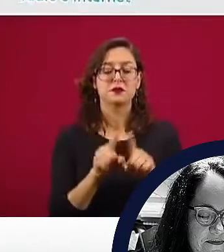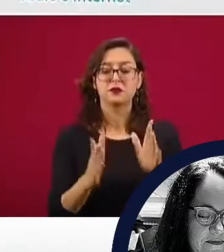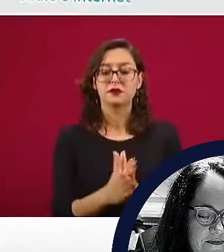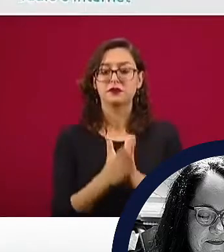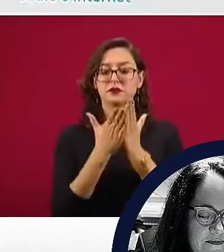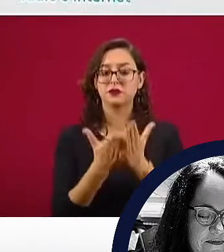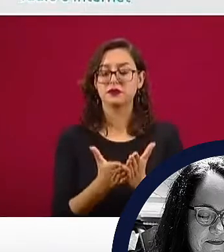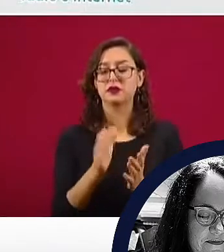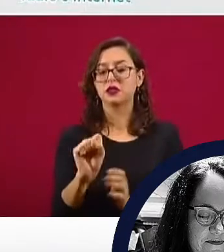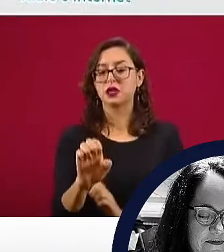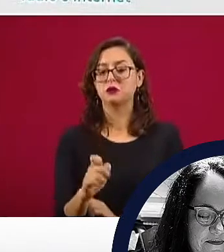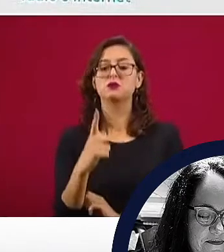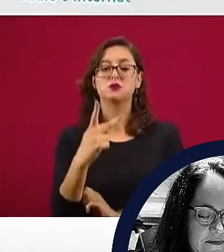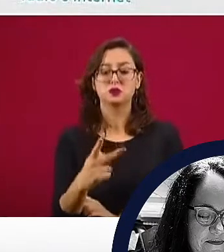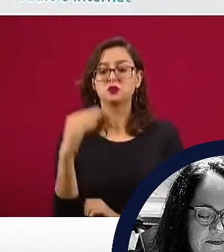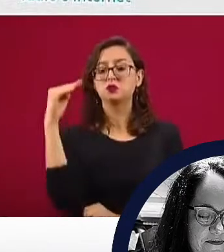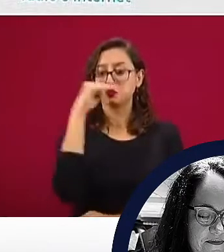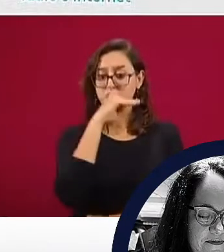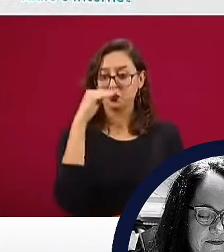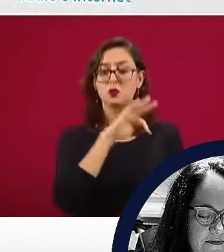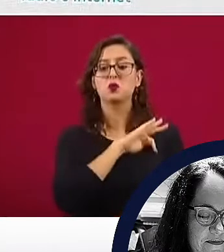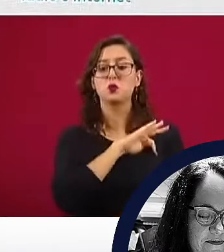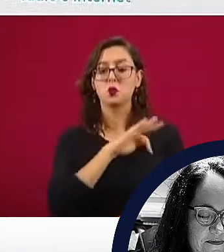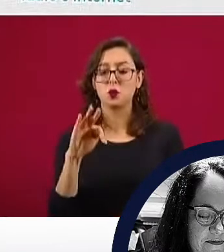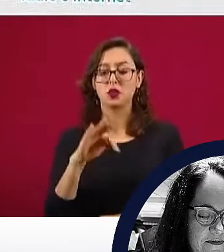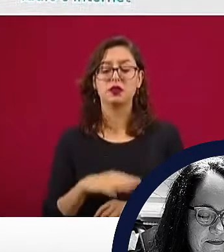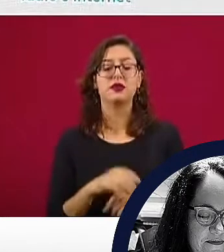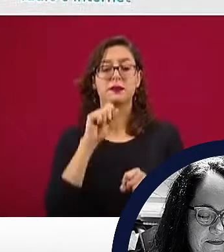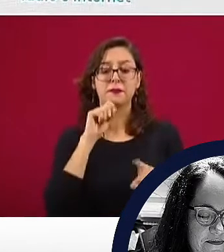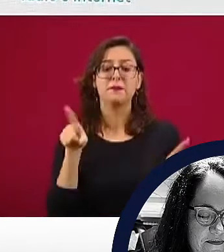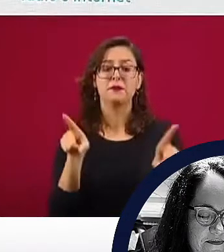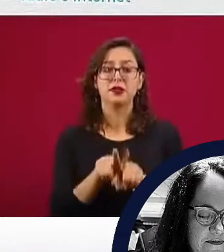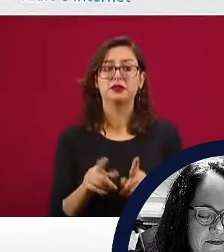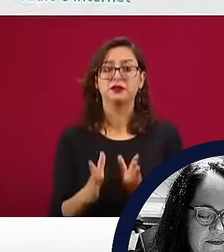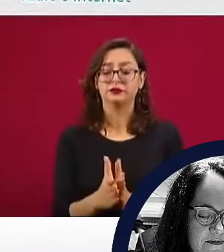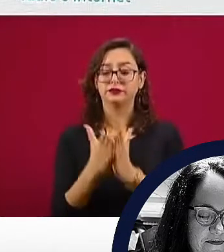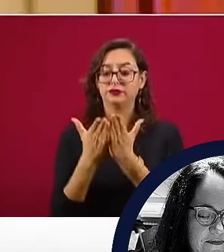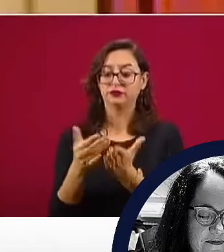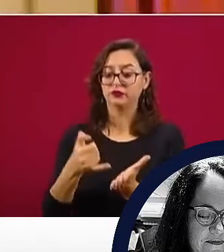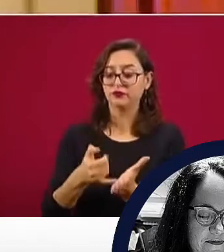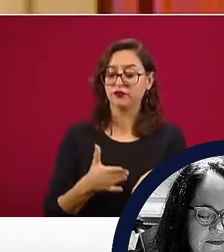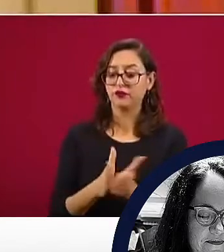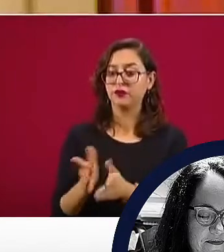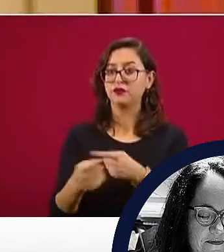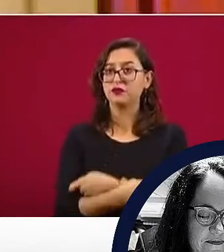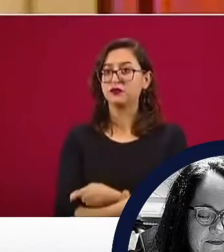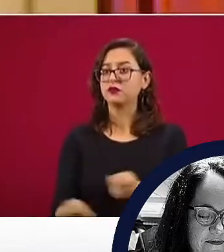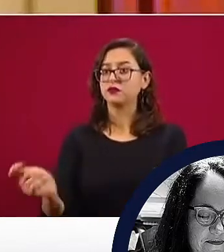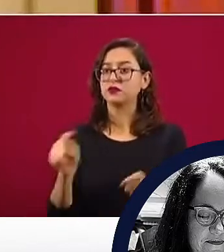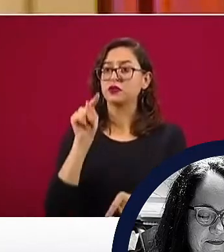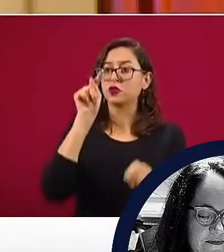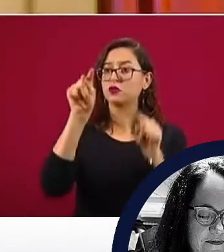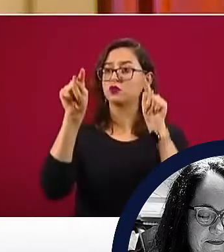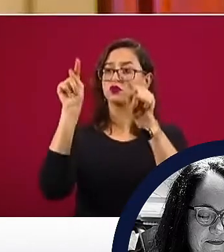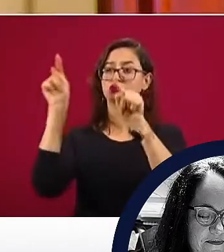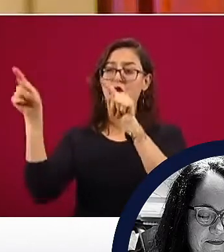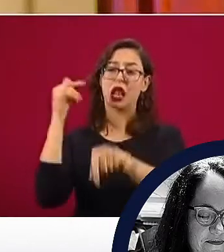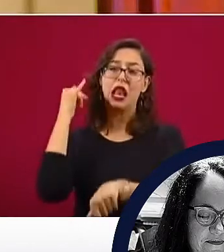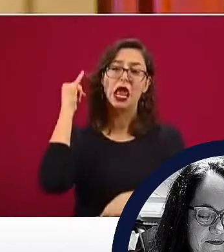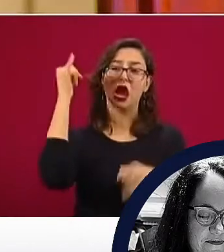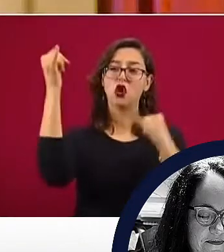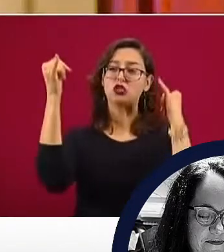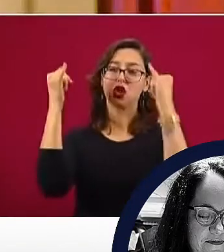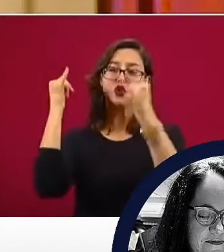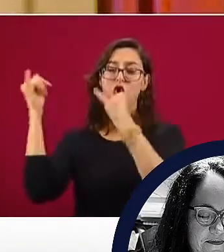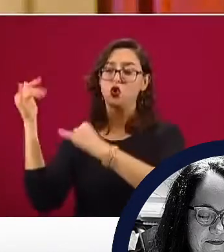o puedan depender de un hermano que quizá pueda ayudar, busquen apoyos y también cuídense mucho, porque pues